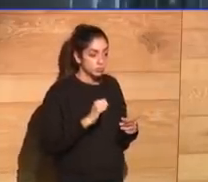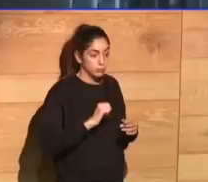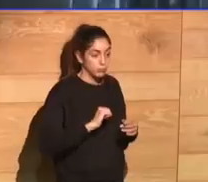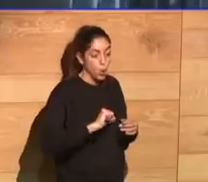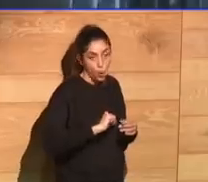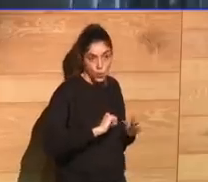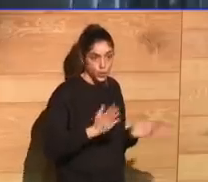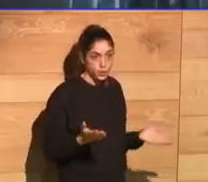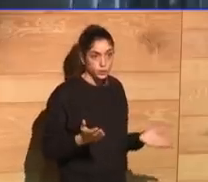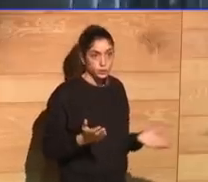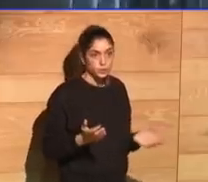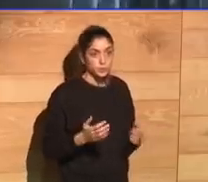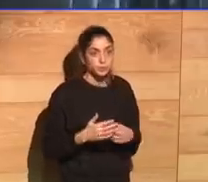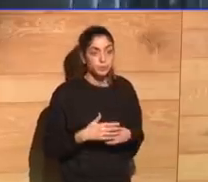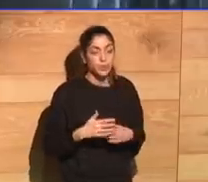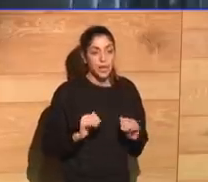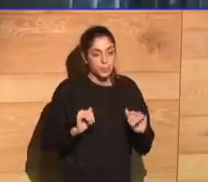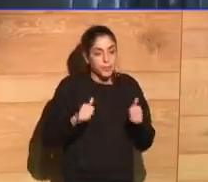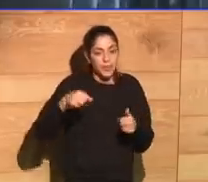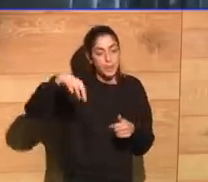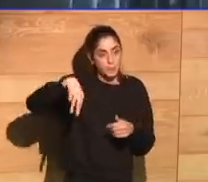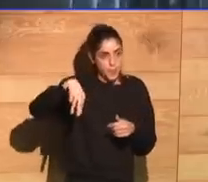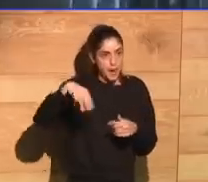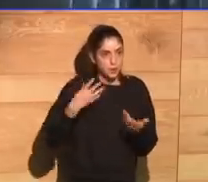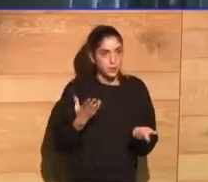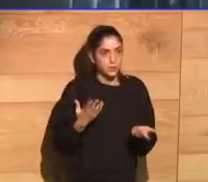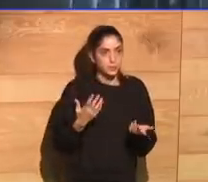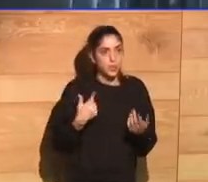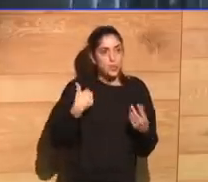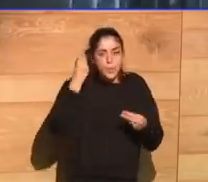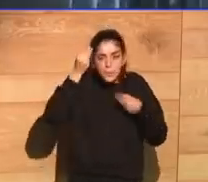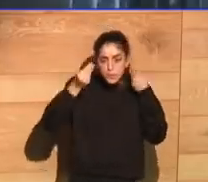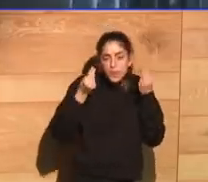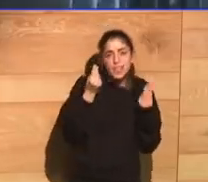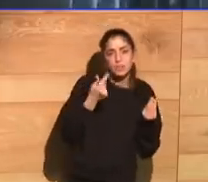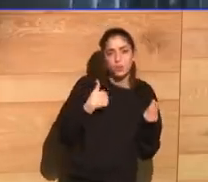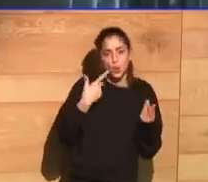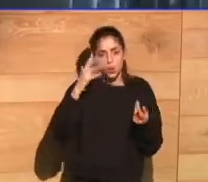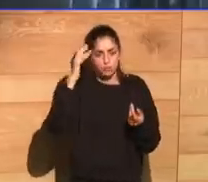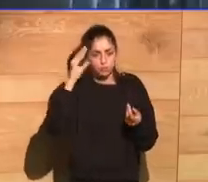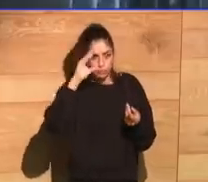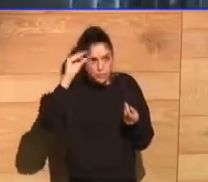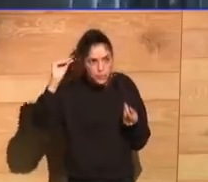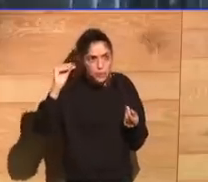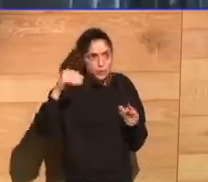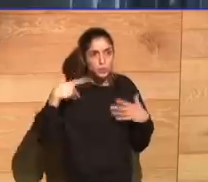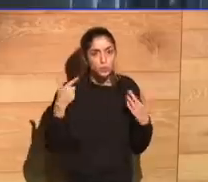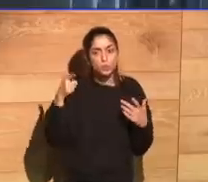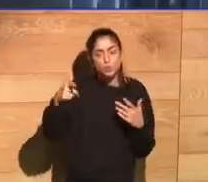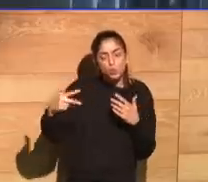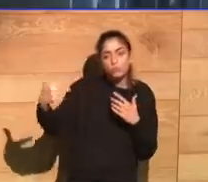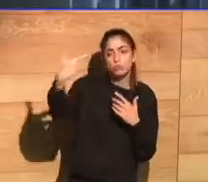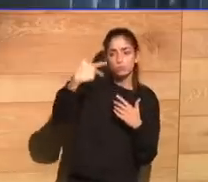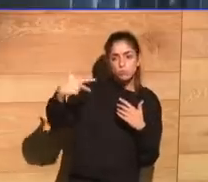Y empezó a hablar Marlon Brando y le dijo, no, es que he pensado que yo creo que como yo soy muy listo, tú podrías filmarme